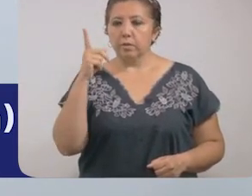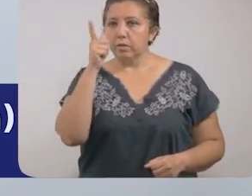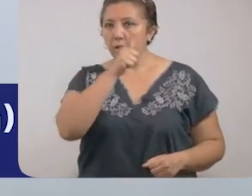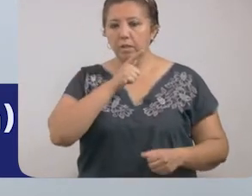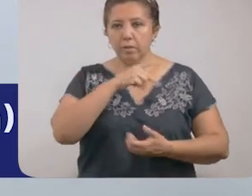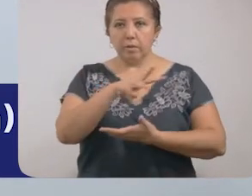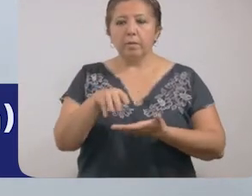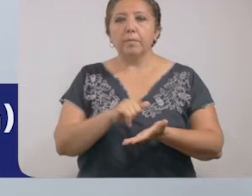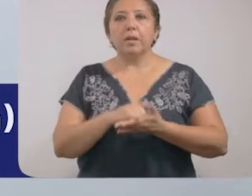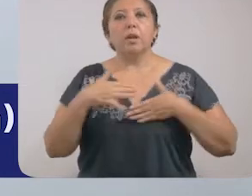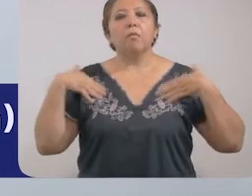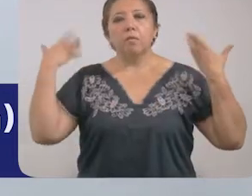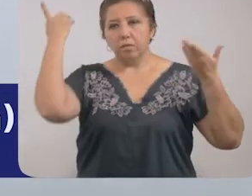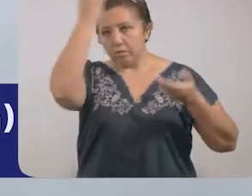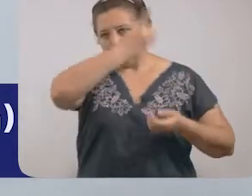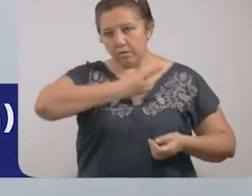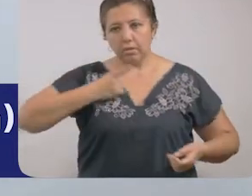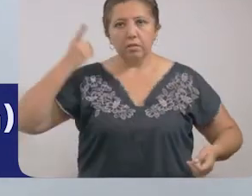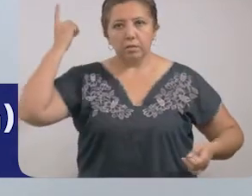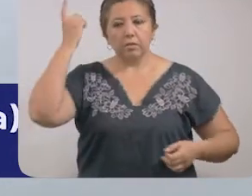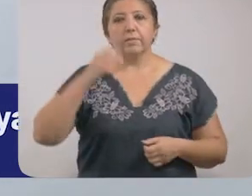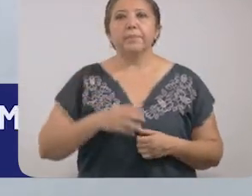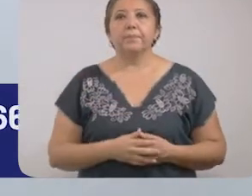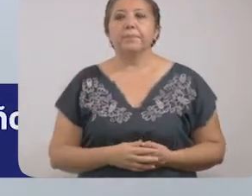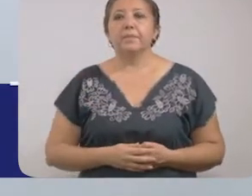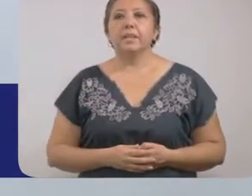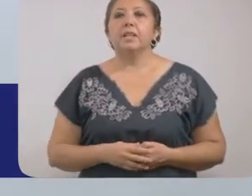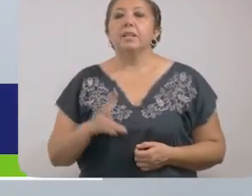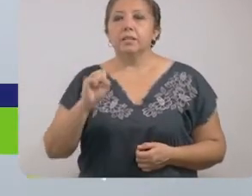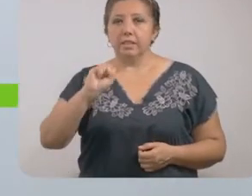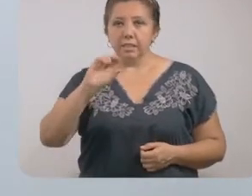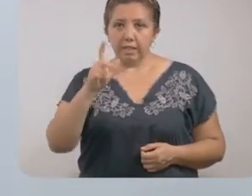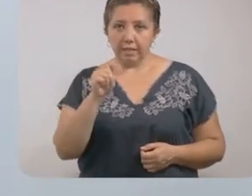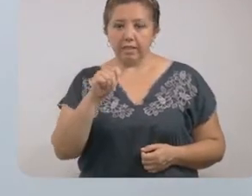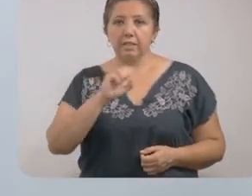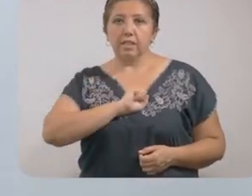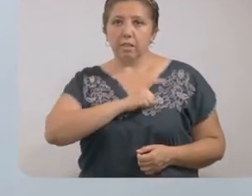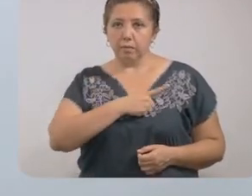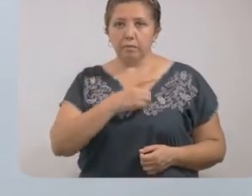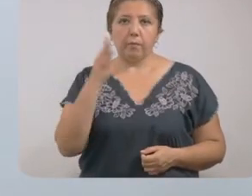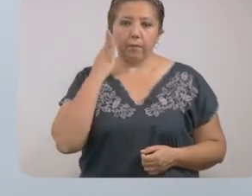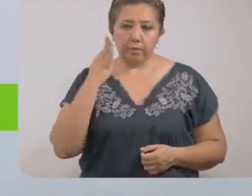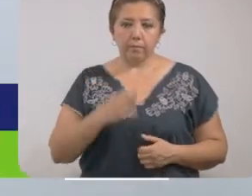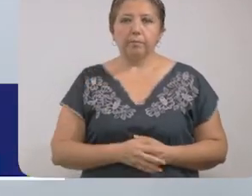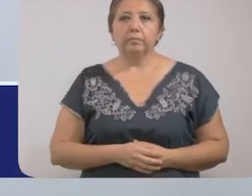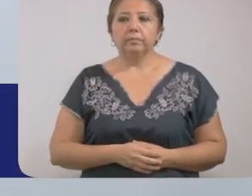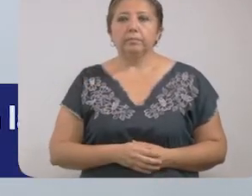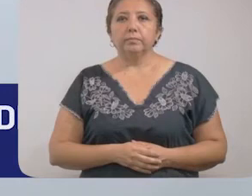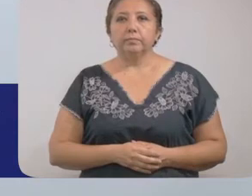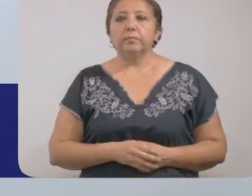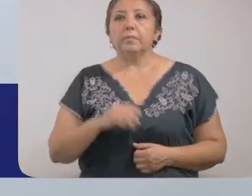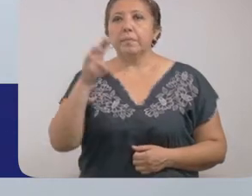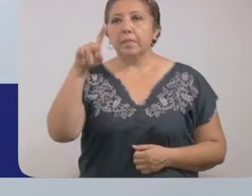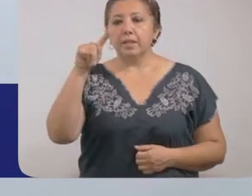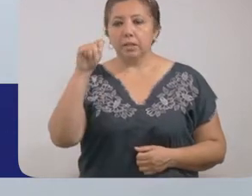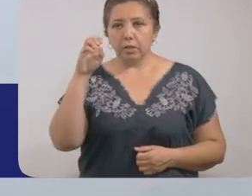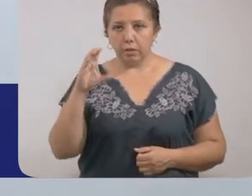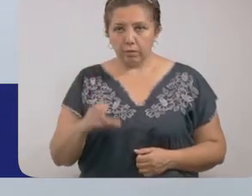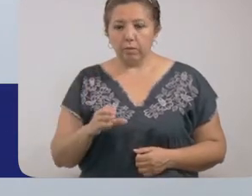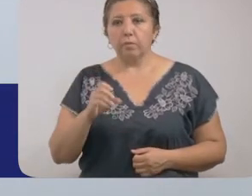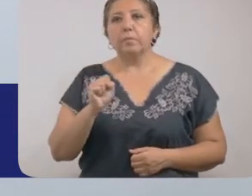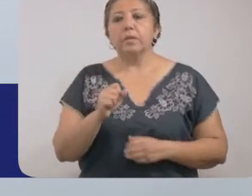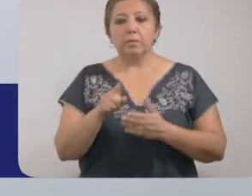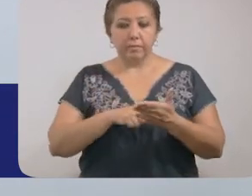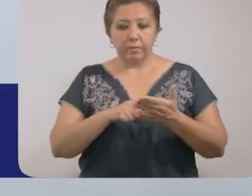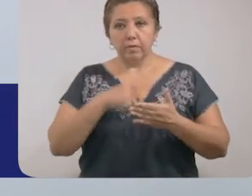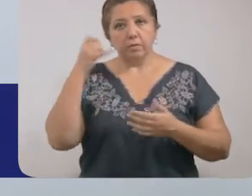9991-406622 en lengua maya ofrece un diagnóstico automatizado. El chat de la salud vía la red social de Facebook. La aplicación Meditoc para